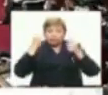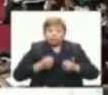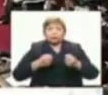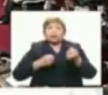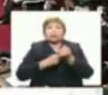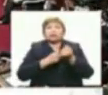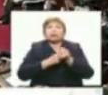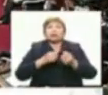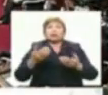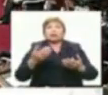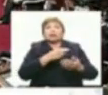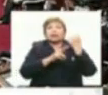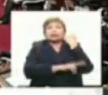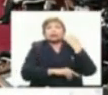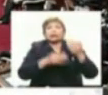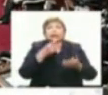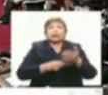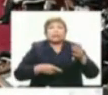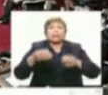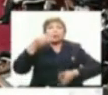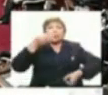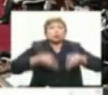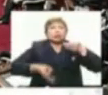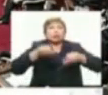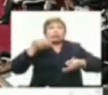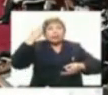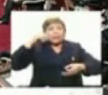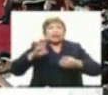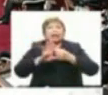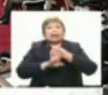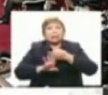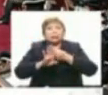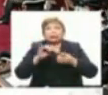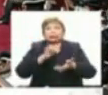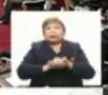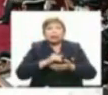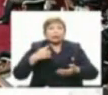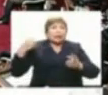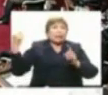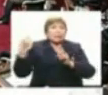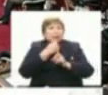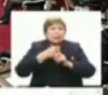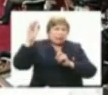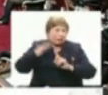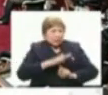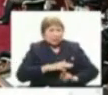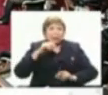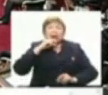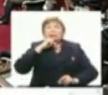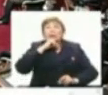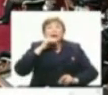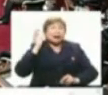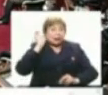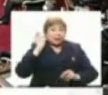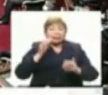Fortaleceremos el Sistema Nacional Especializado de Justicia para la Protección y Sanción de la Violencia contra las Mujeres e Integrantes